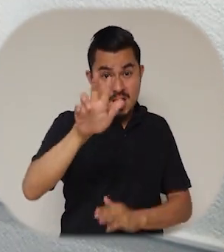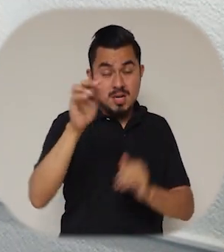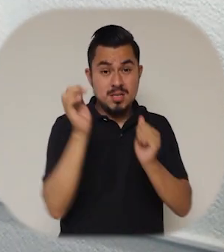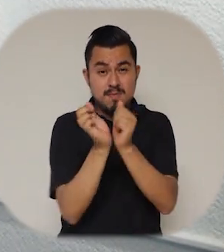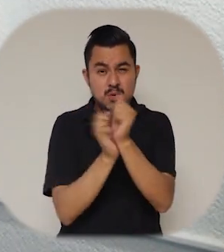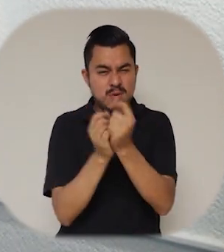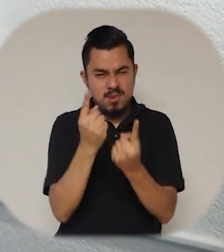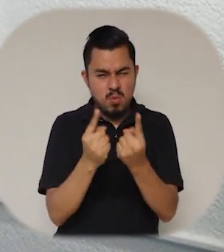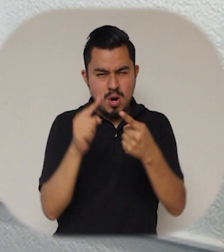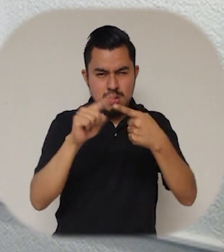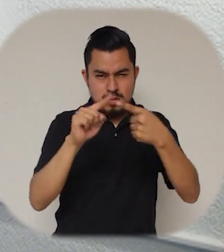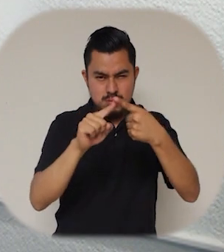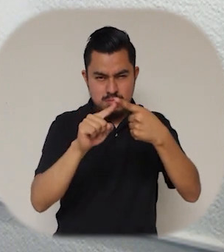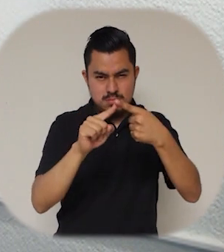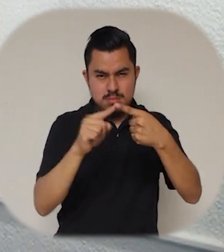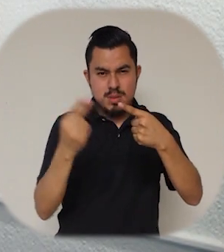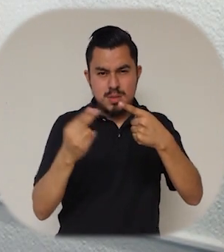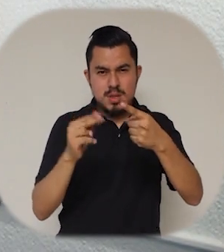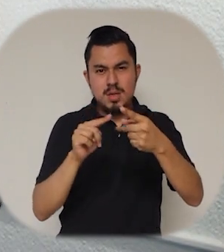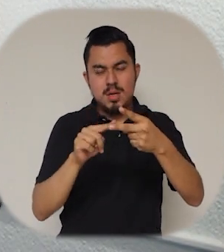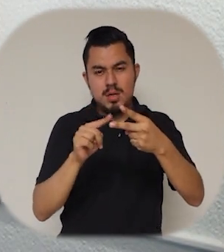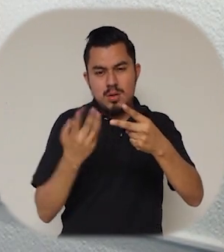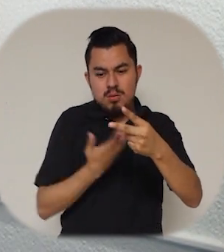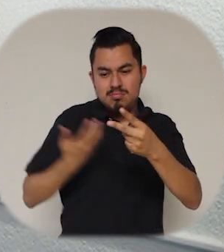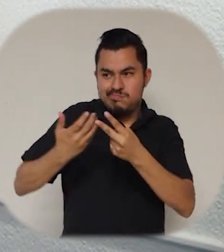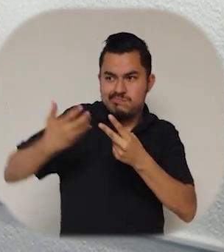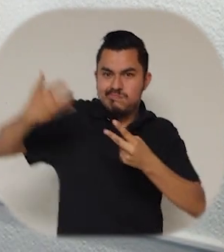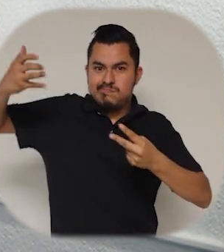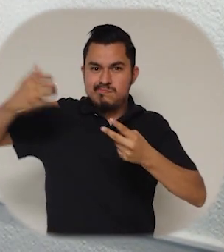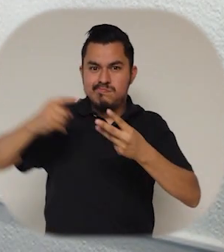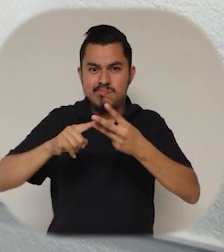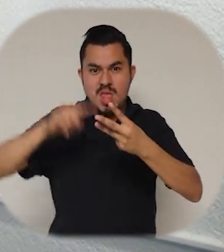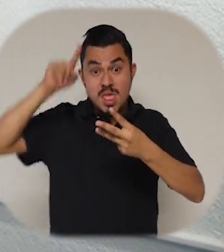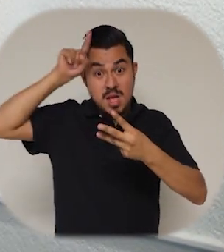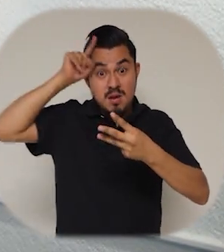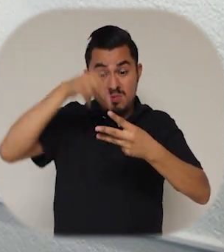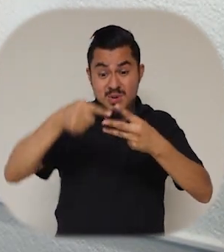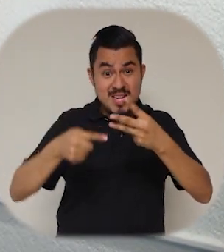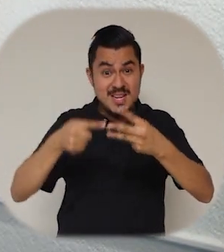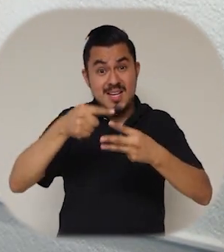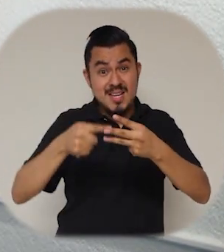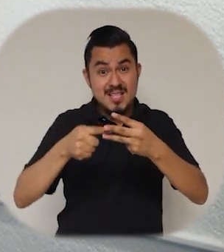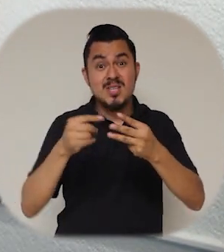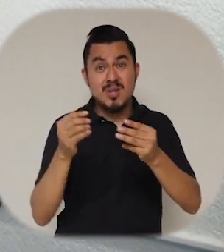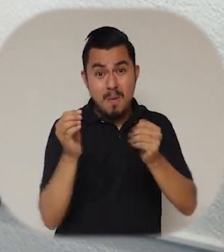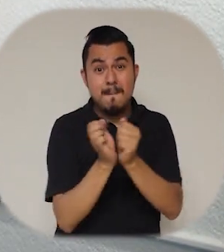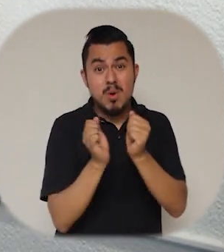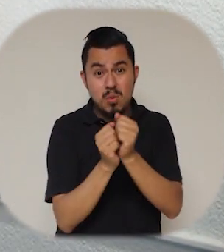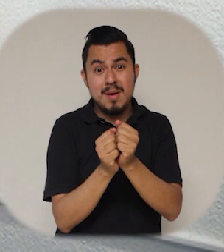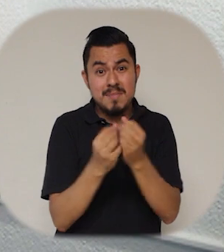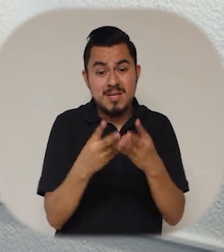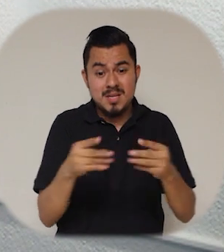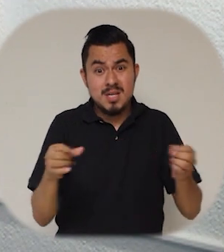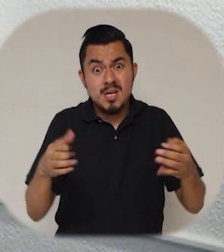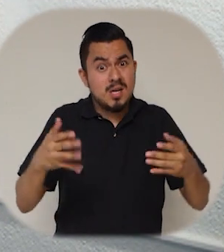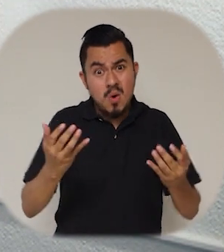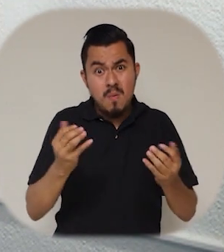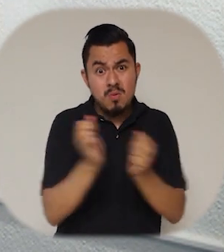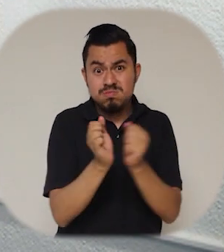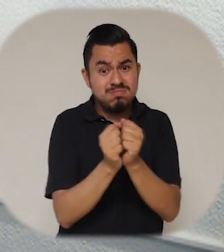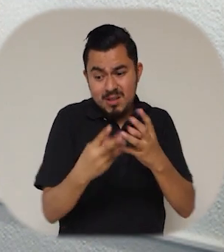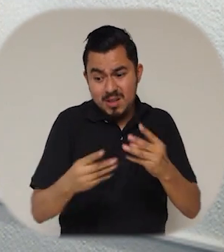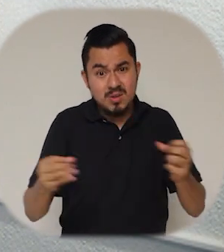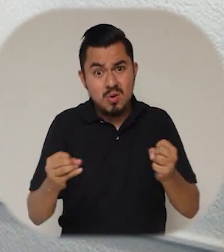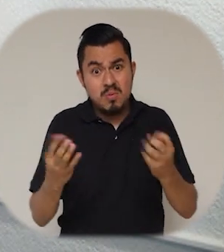ocurrieron todos los demás problemas. Todos los problemas deben de ser resueltos, pero para eso deben de resolverse los 3 problemas